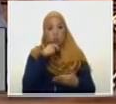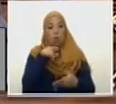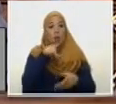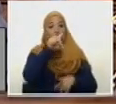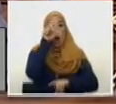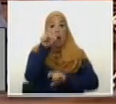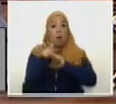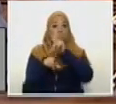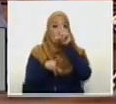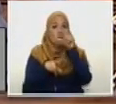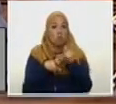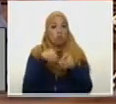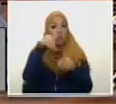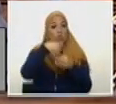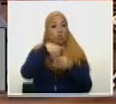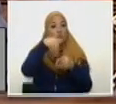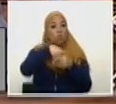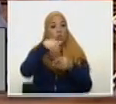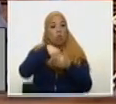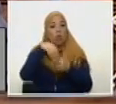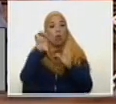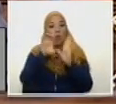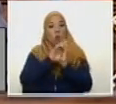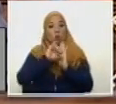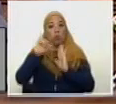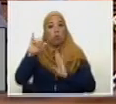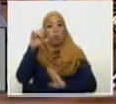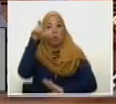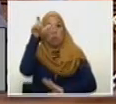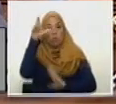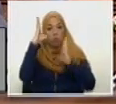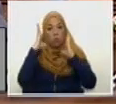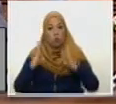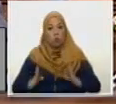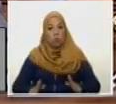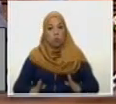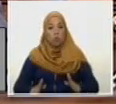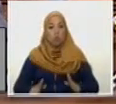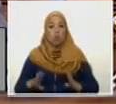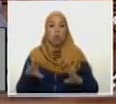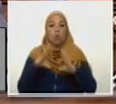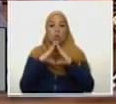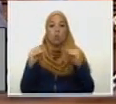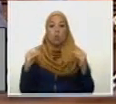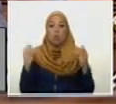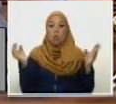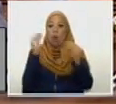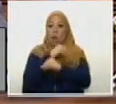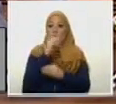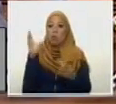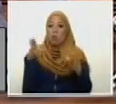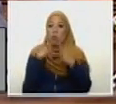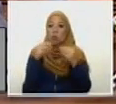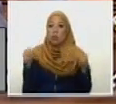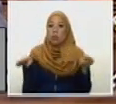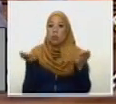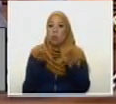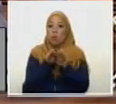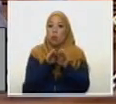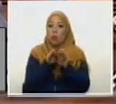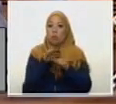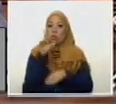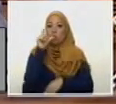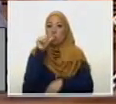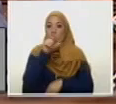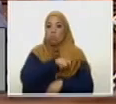proyecto de acuerdo constituyente en honor al joven bolivariano y revolucionario Joan Noya, el cual resultó aprobado por unanimidad. En